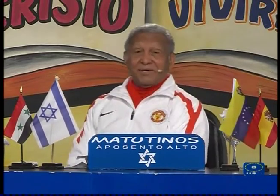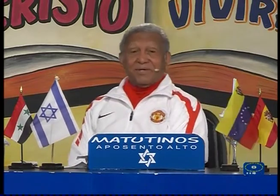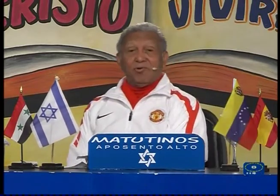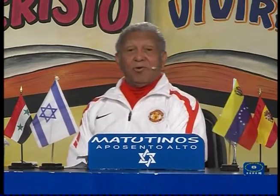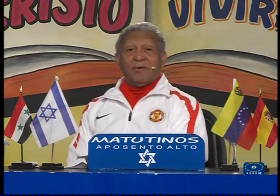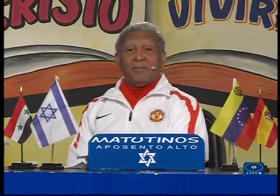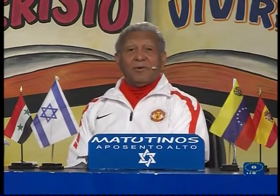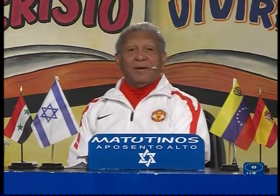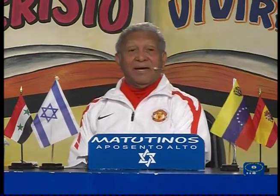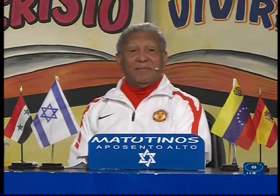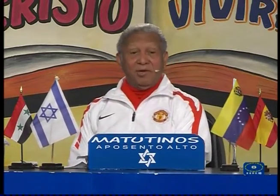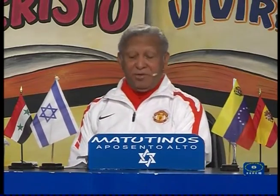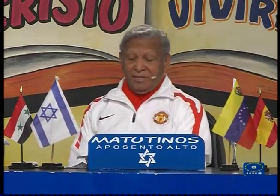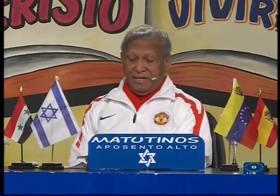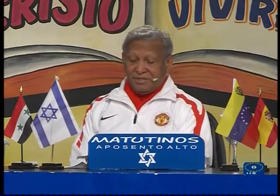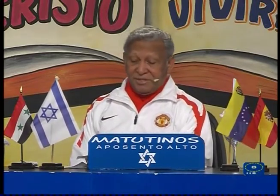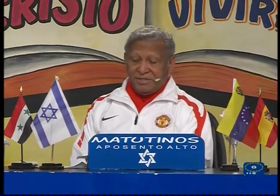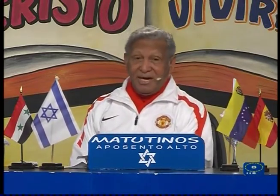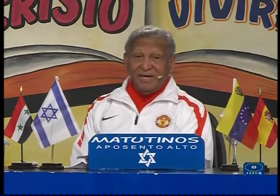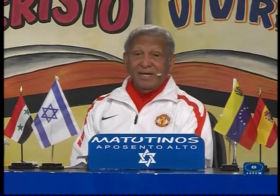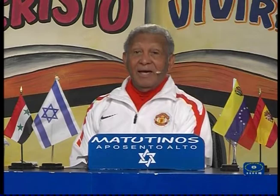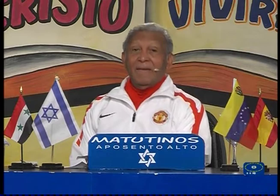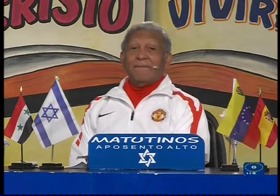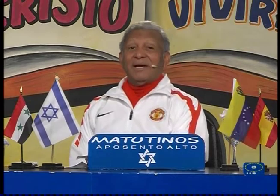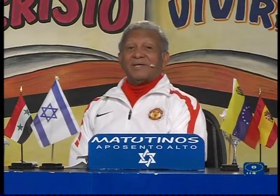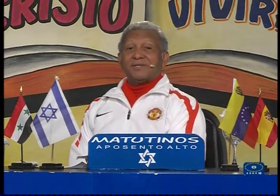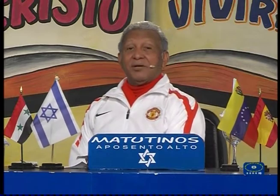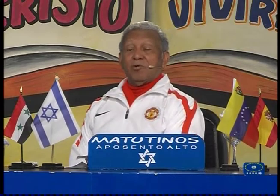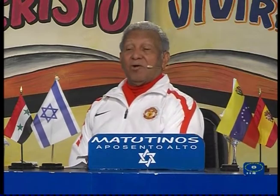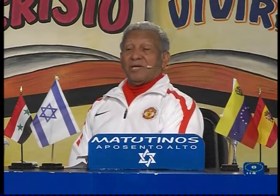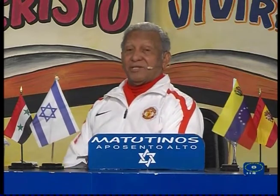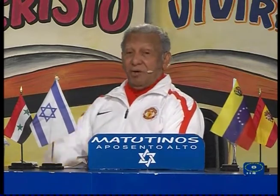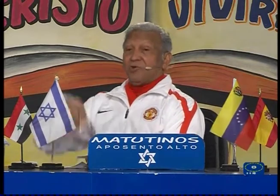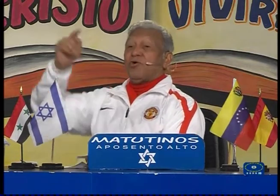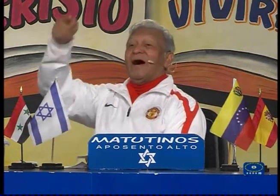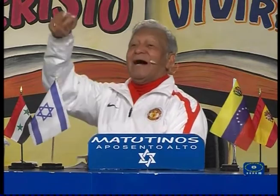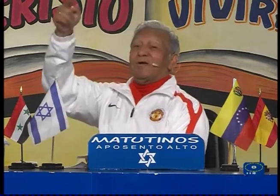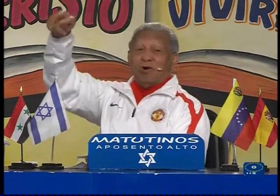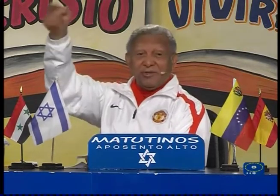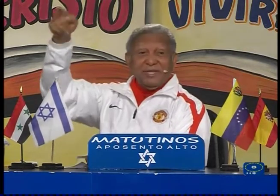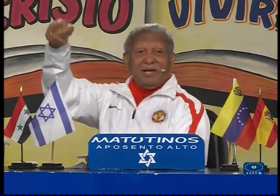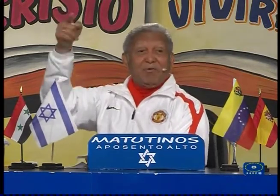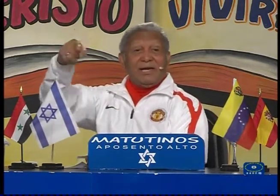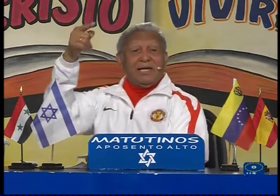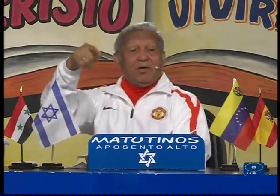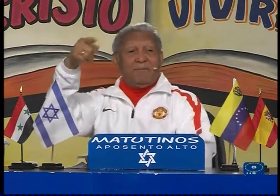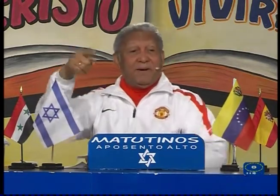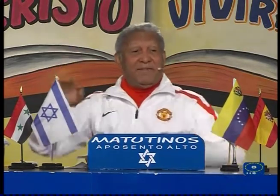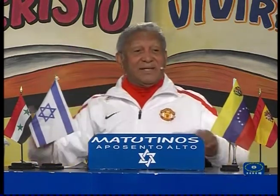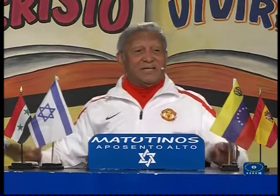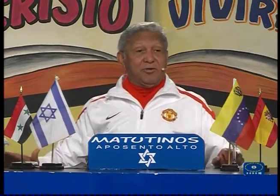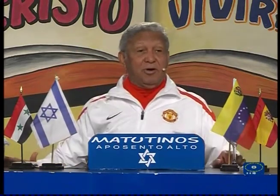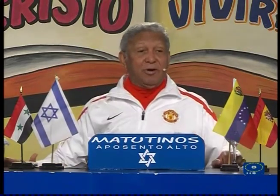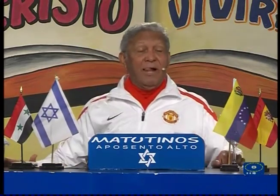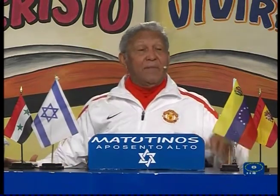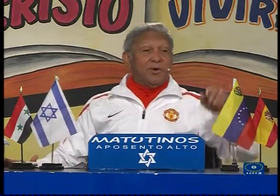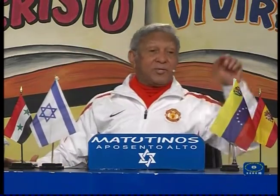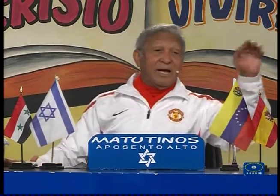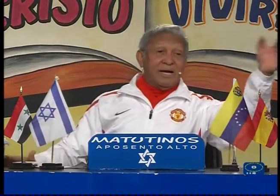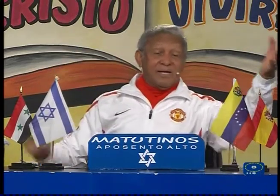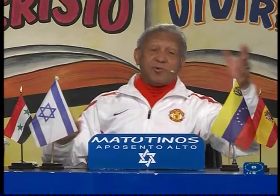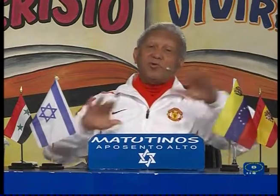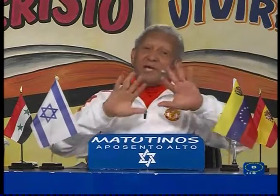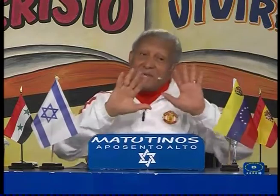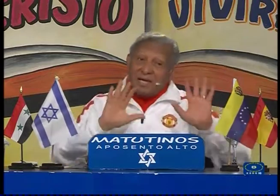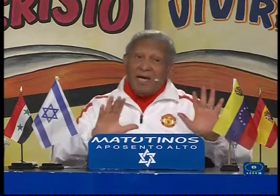el versículo de Proverbios 16, versículo 18. Anótenlo en el nombre del Señor, por